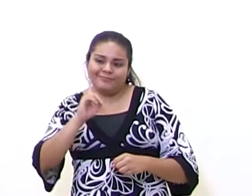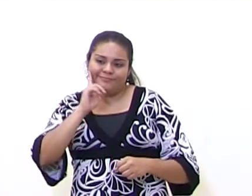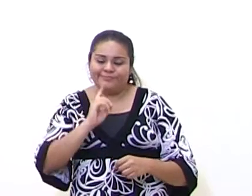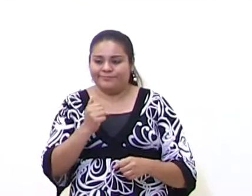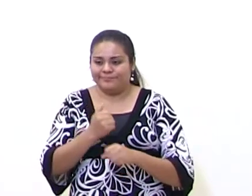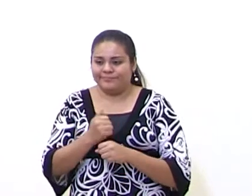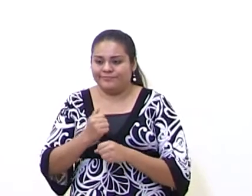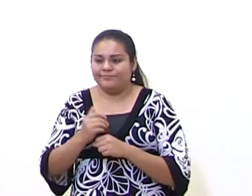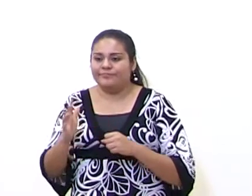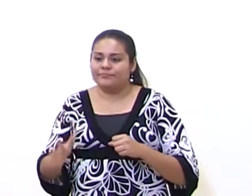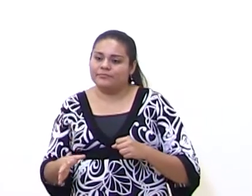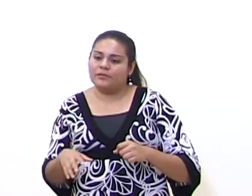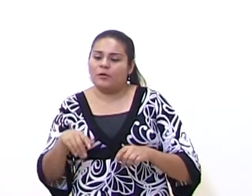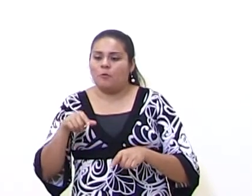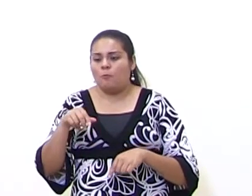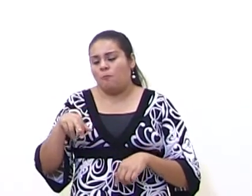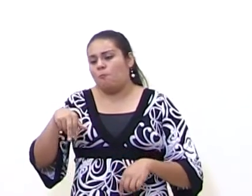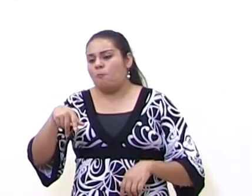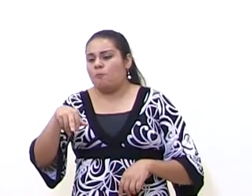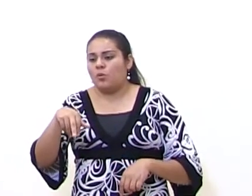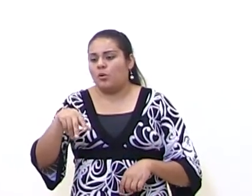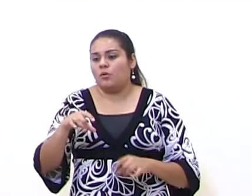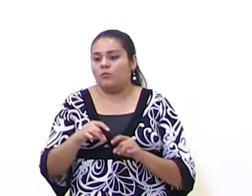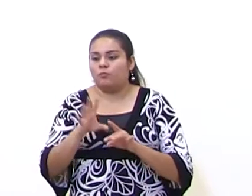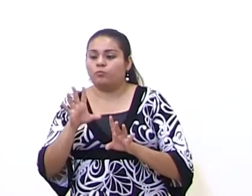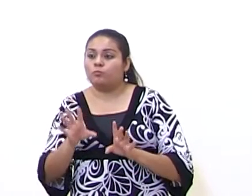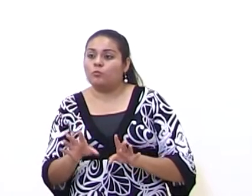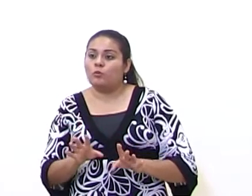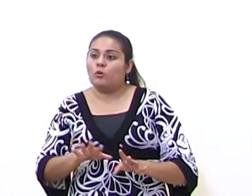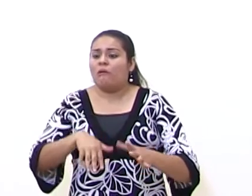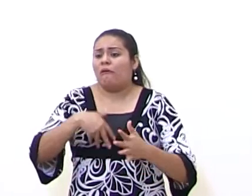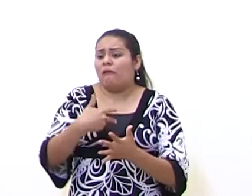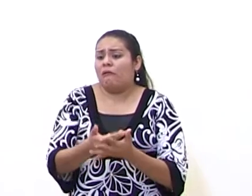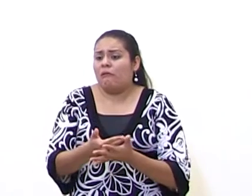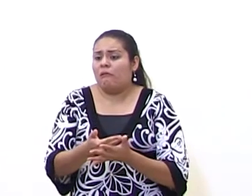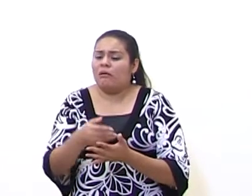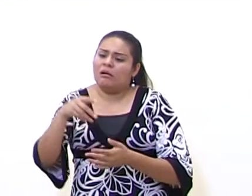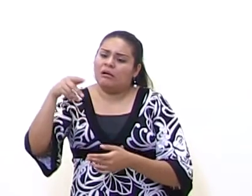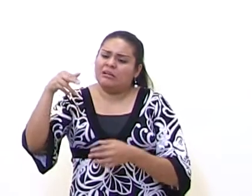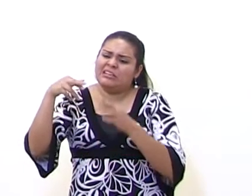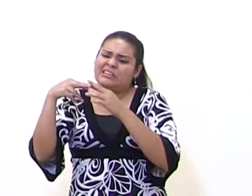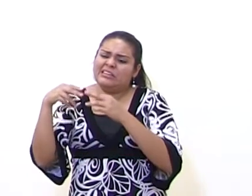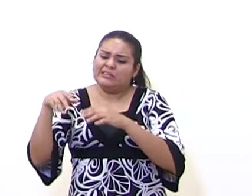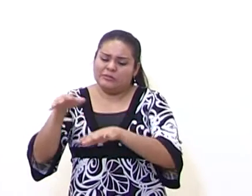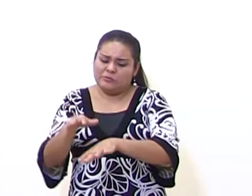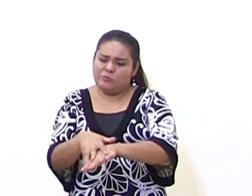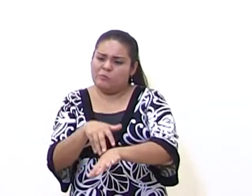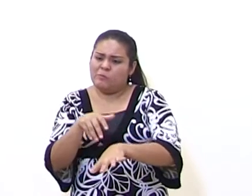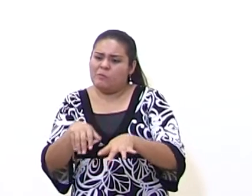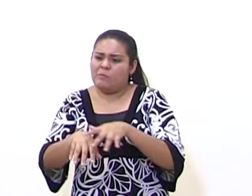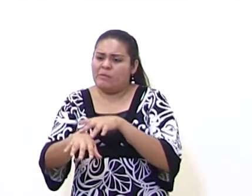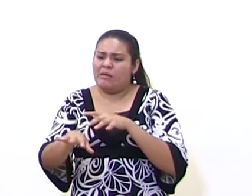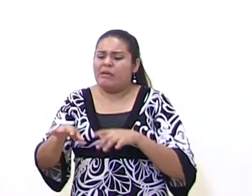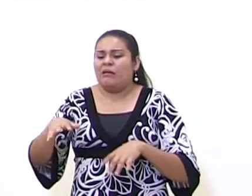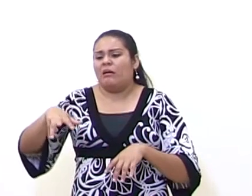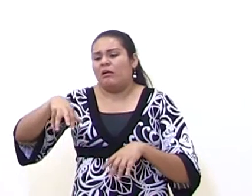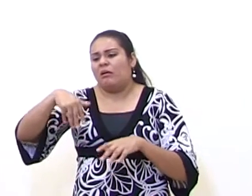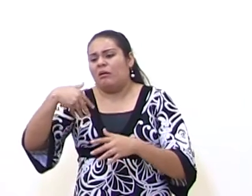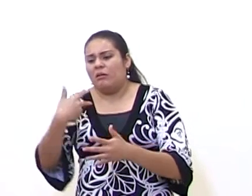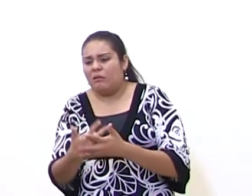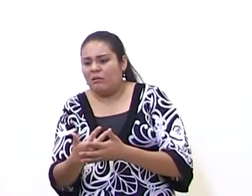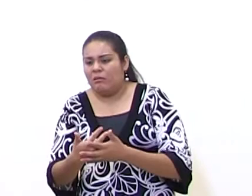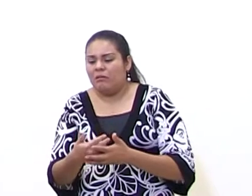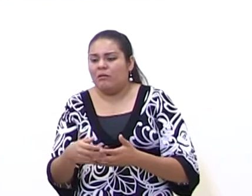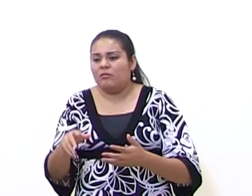rompió una pierna. Entonces llegó al doctor para que le curaran la pierna,